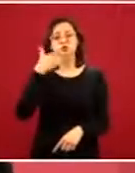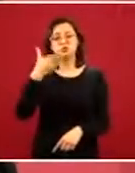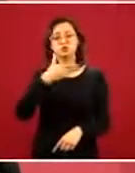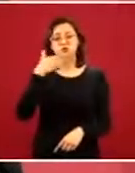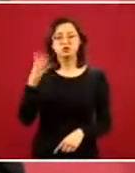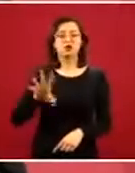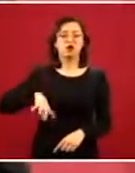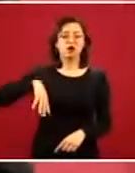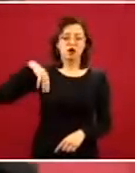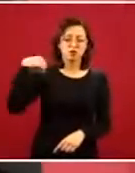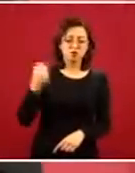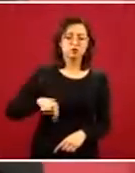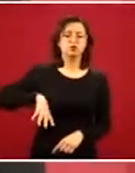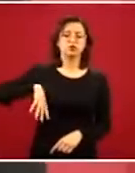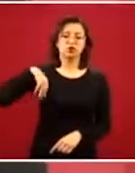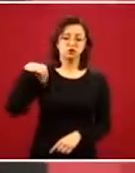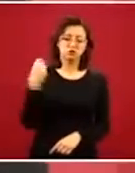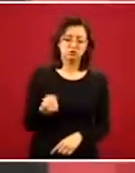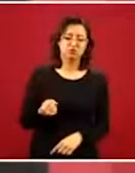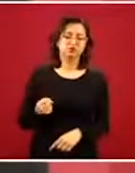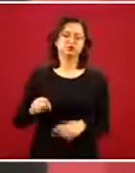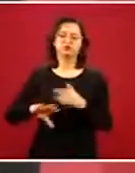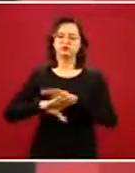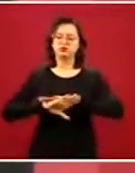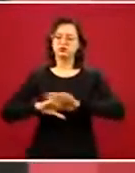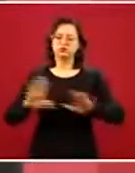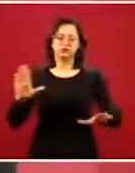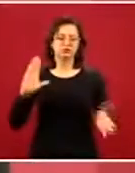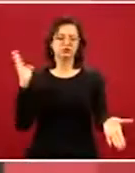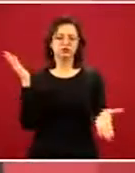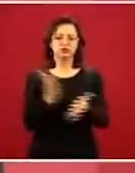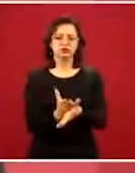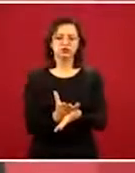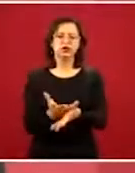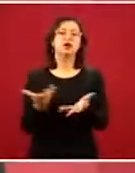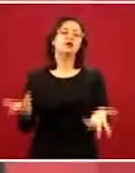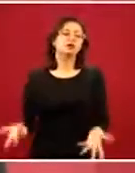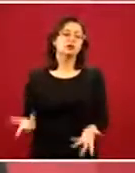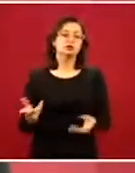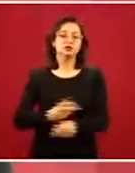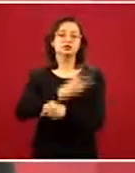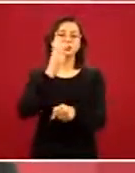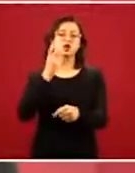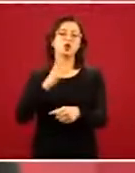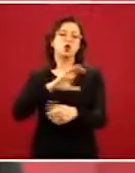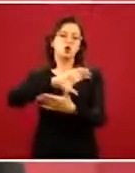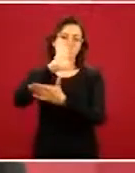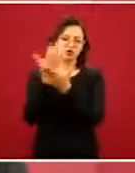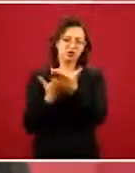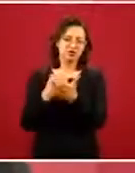servicios, la famosa subrogación,